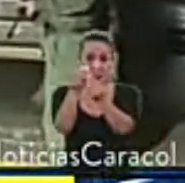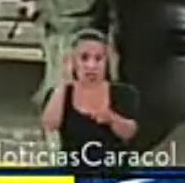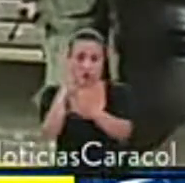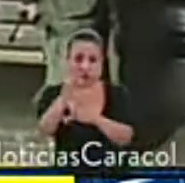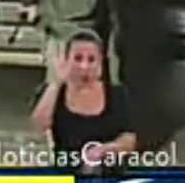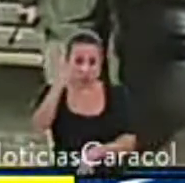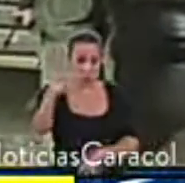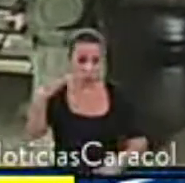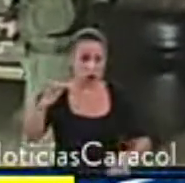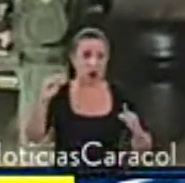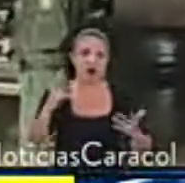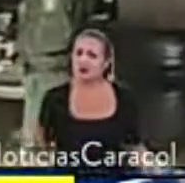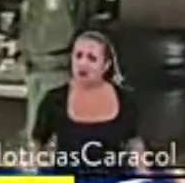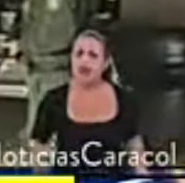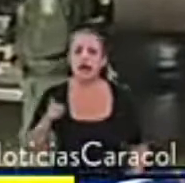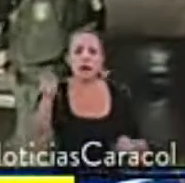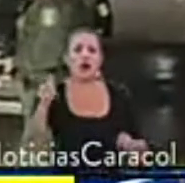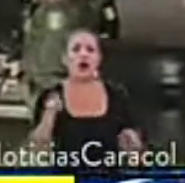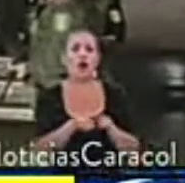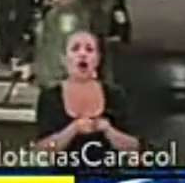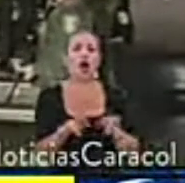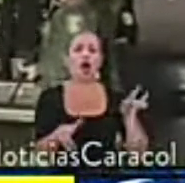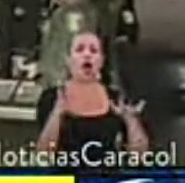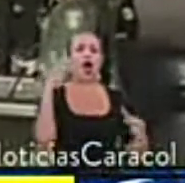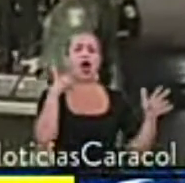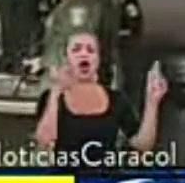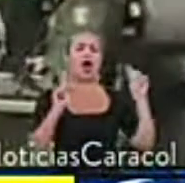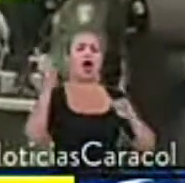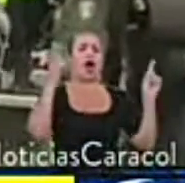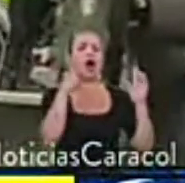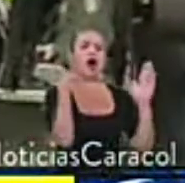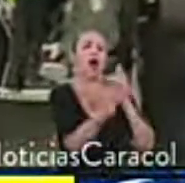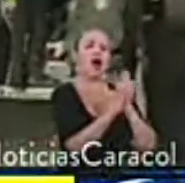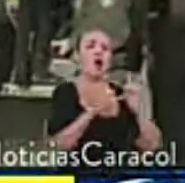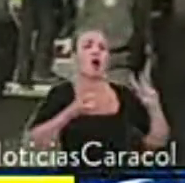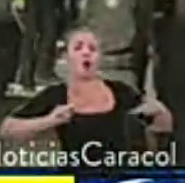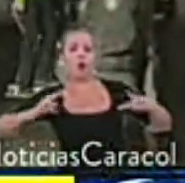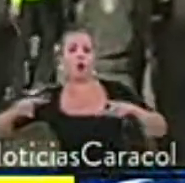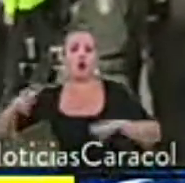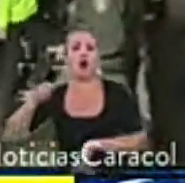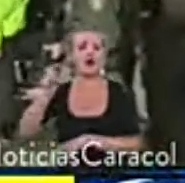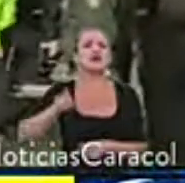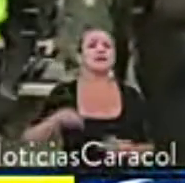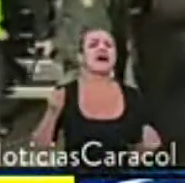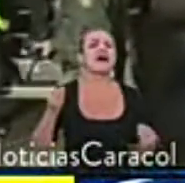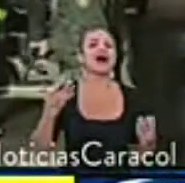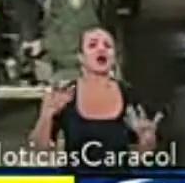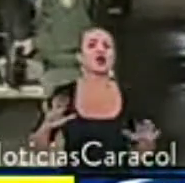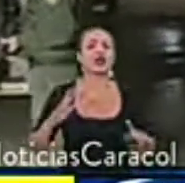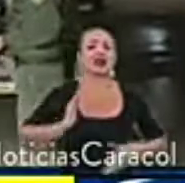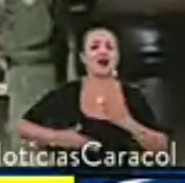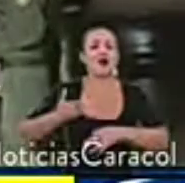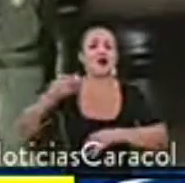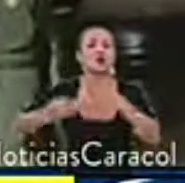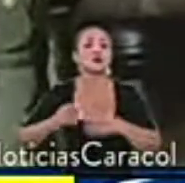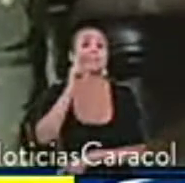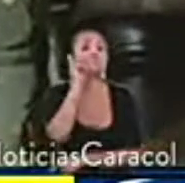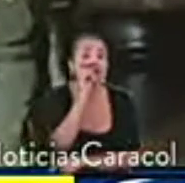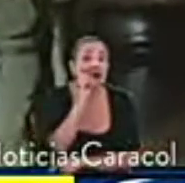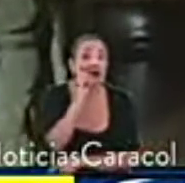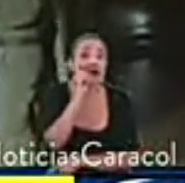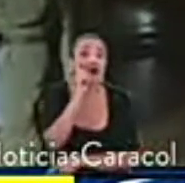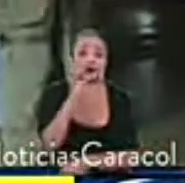de argumentos o argucias o triquiñuelas, como tú quieras llamarle, para evitar la acción de la justicia. Pero nuestro deber es hacer que respondan por los